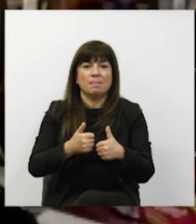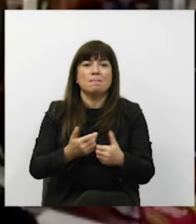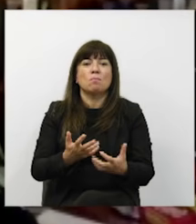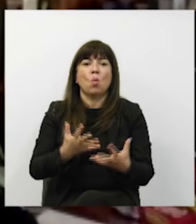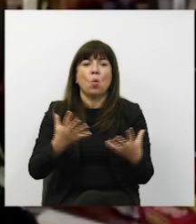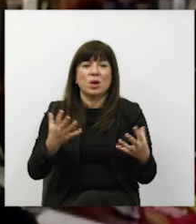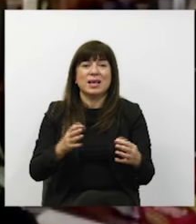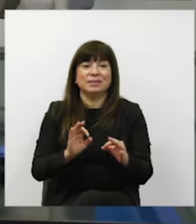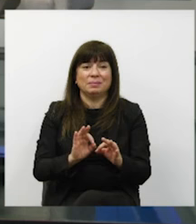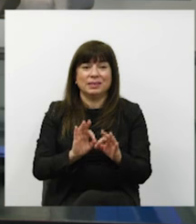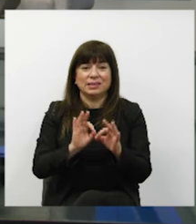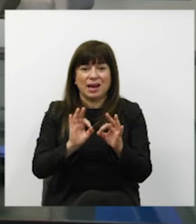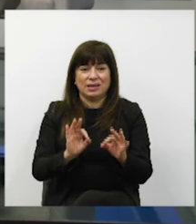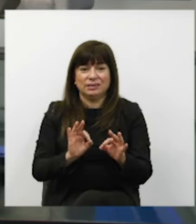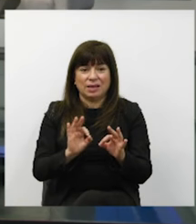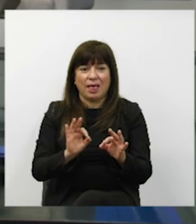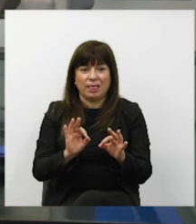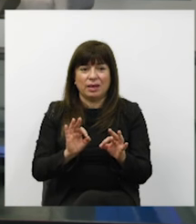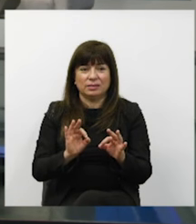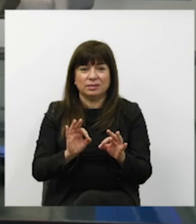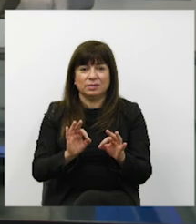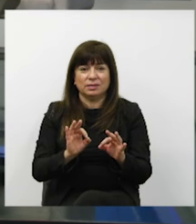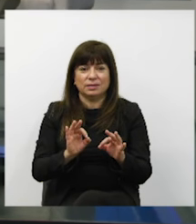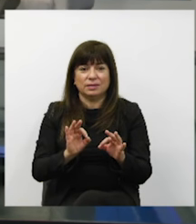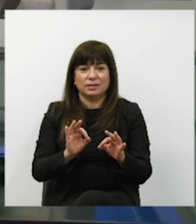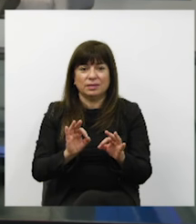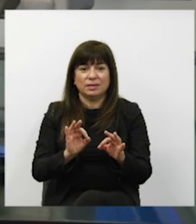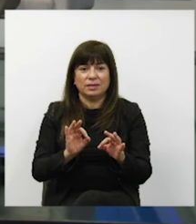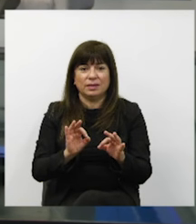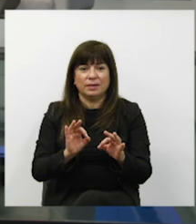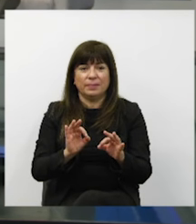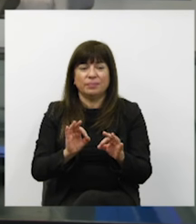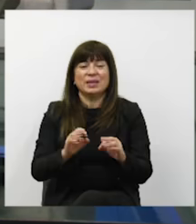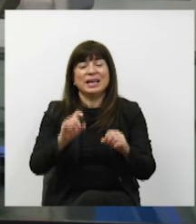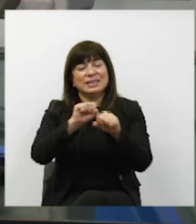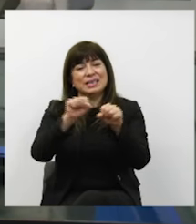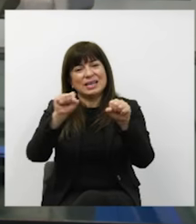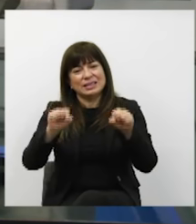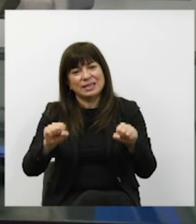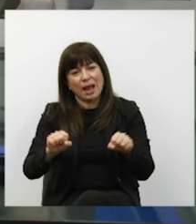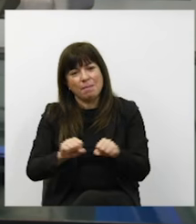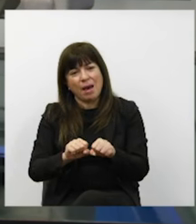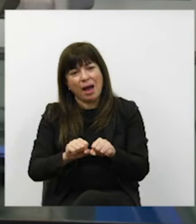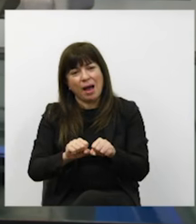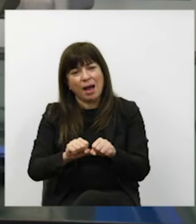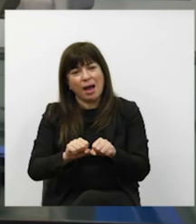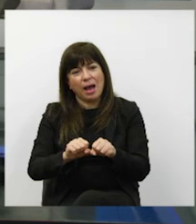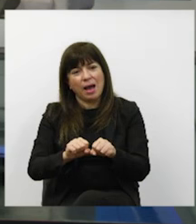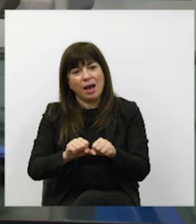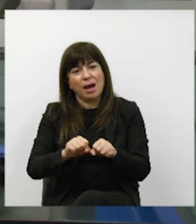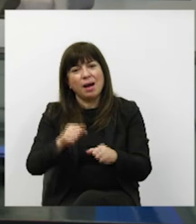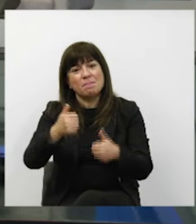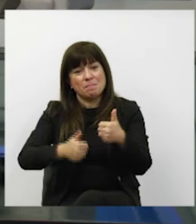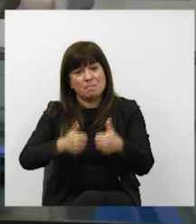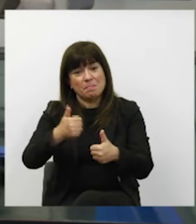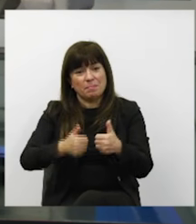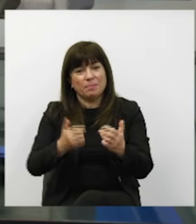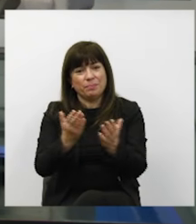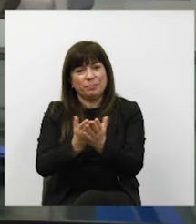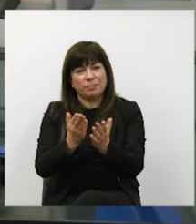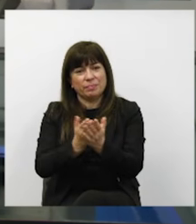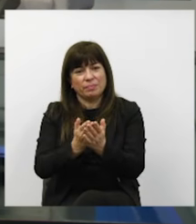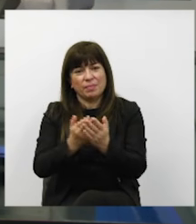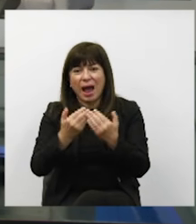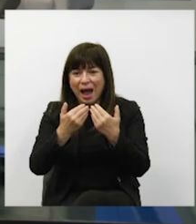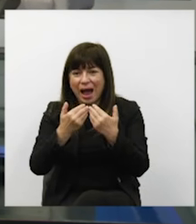especializadas en el sistema sajón de un pregrado mucho más amplio que te permite